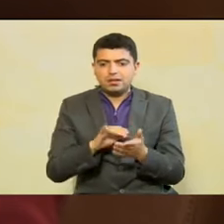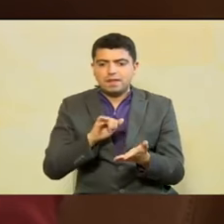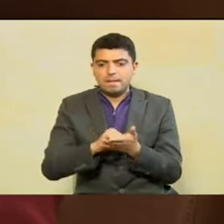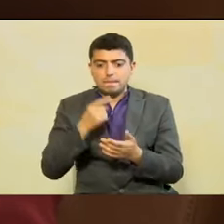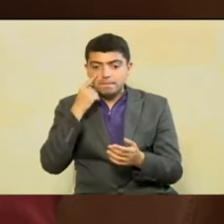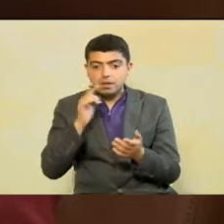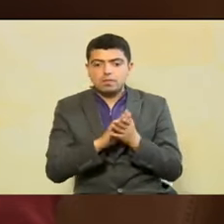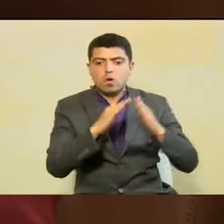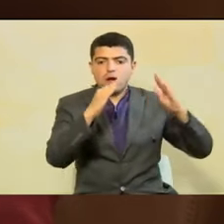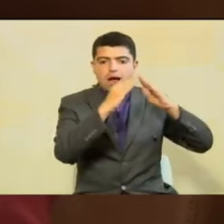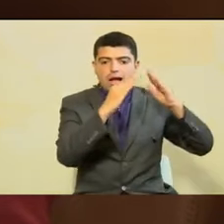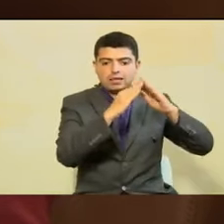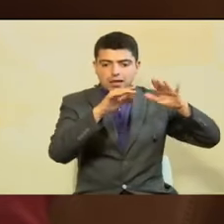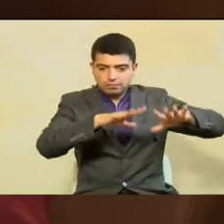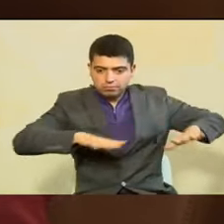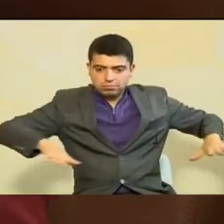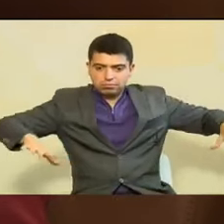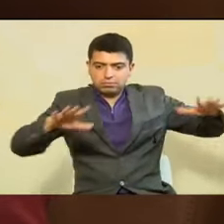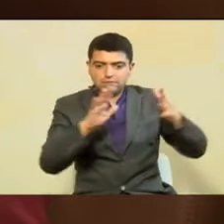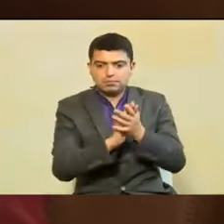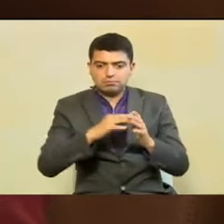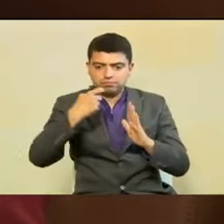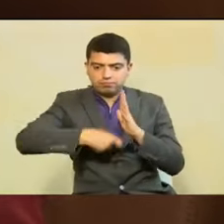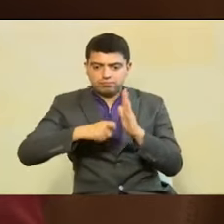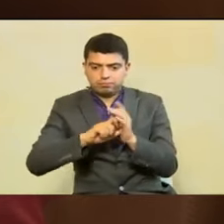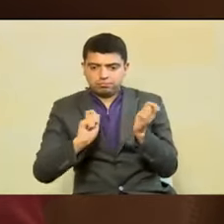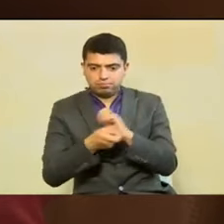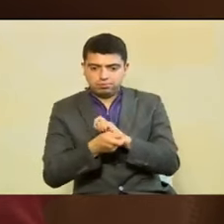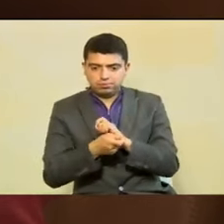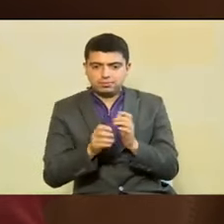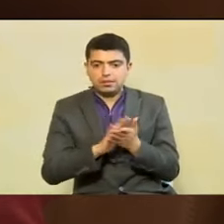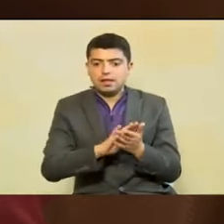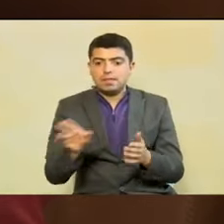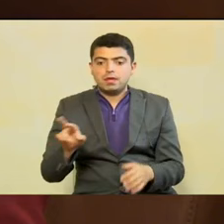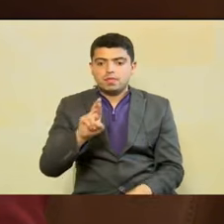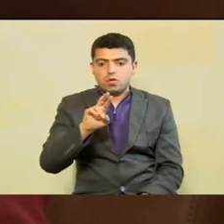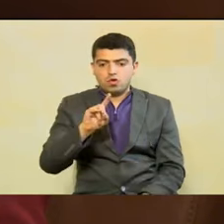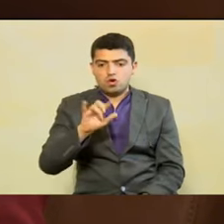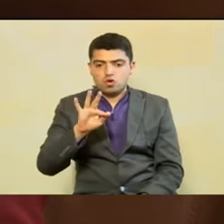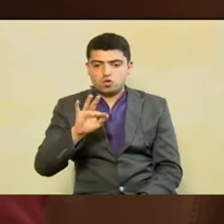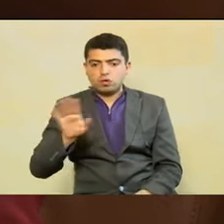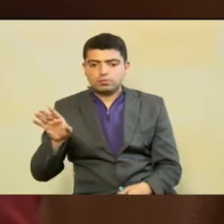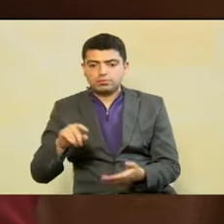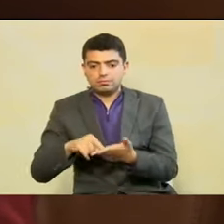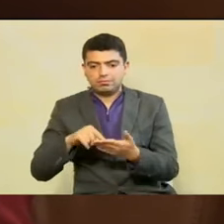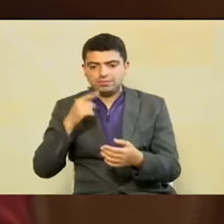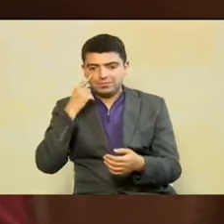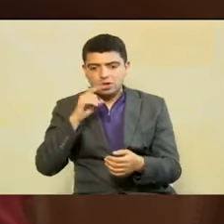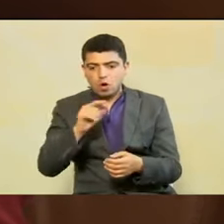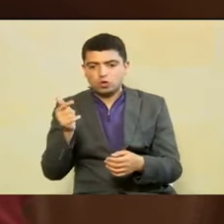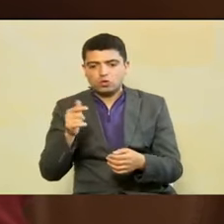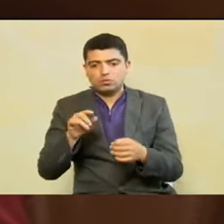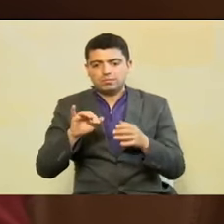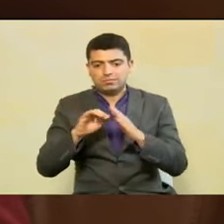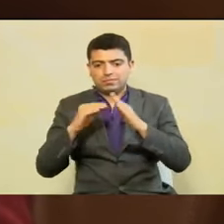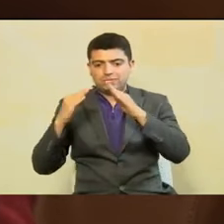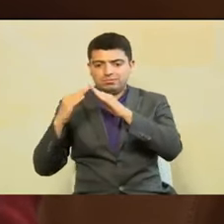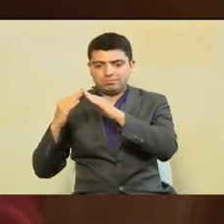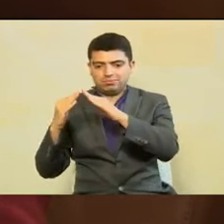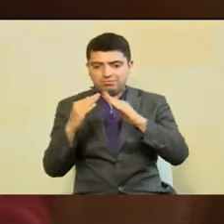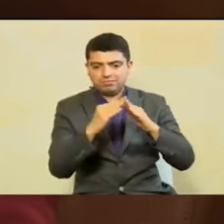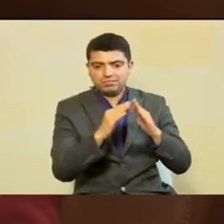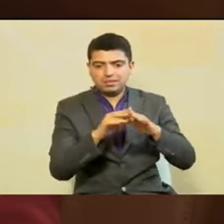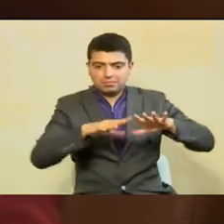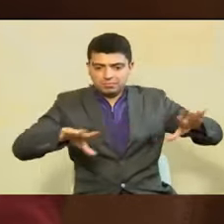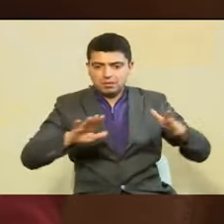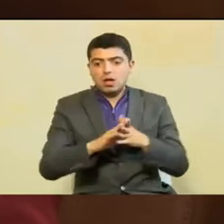horizontal y establece el registro único de unidades de propiedad horizontal en todo el país que también está estaba en el orden del